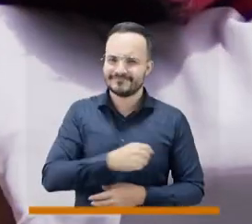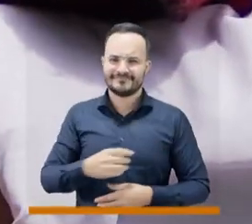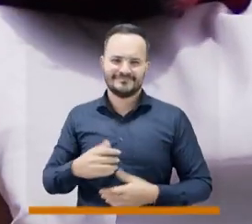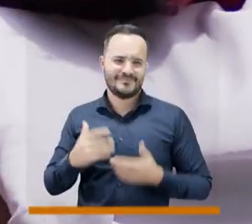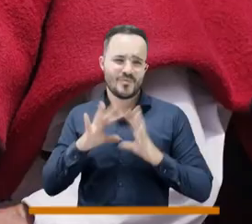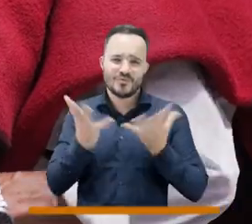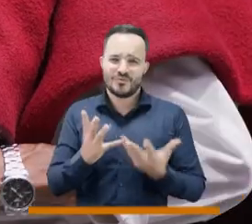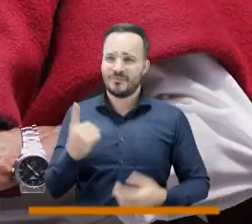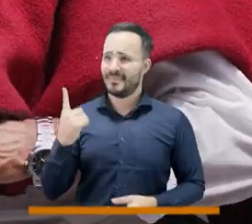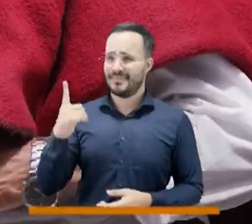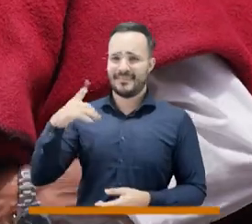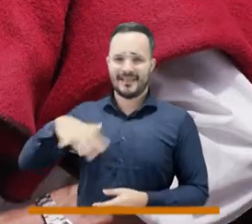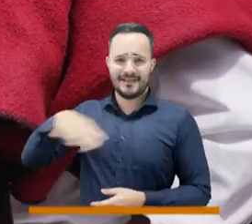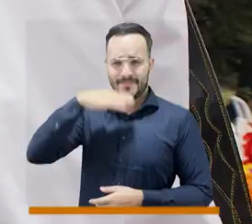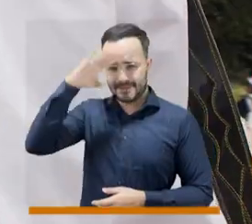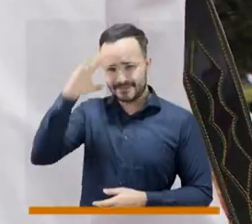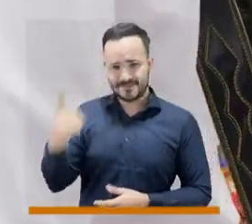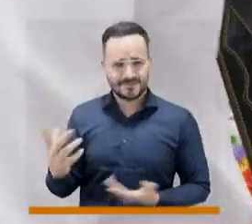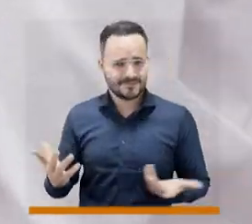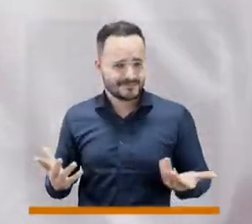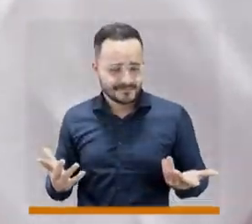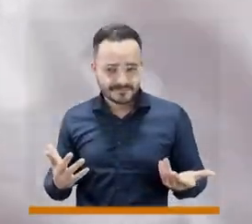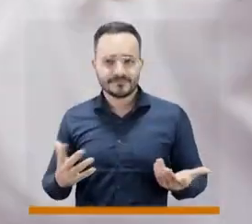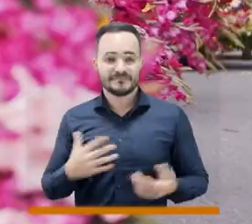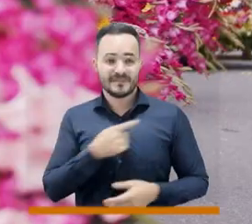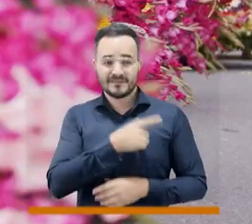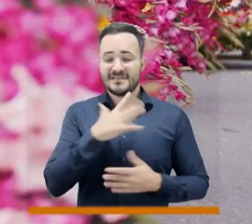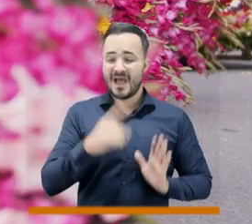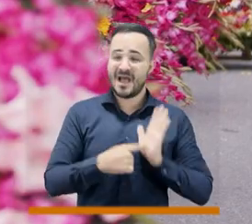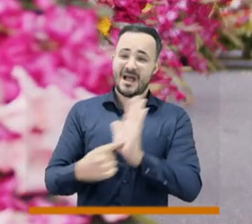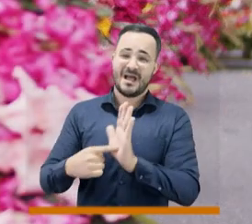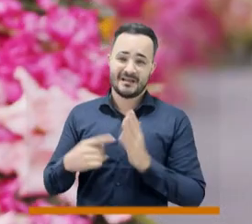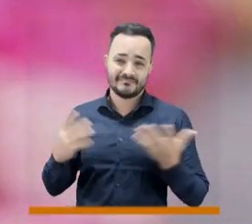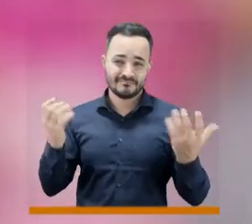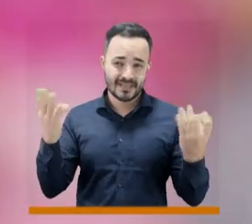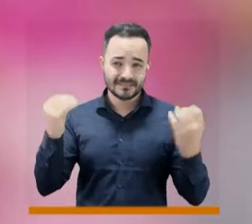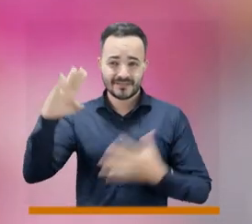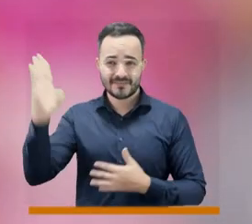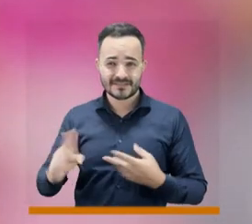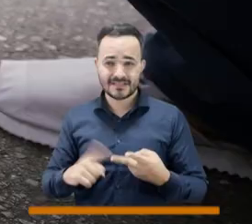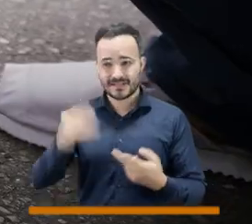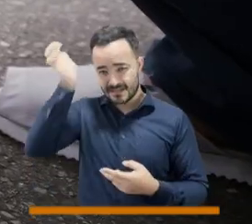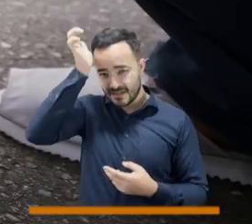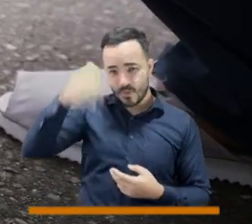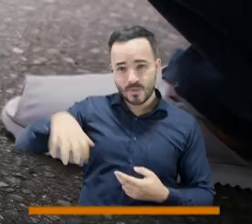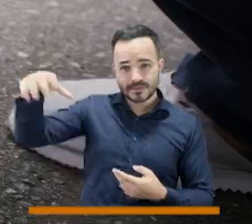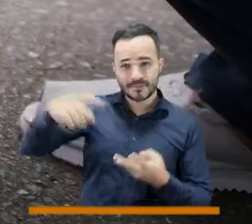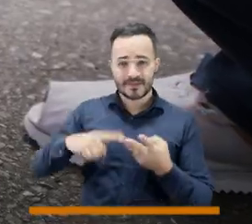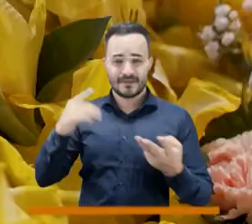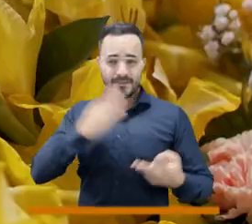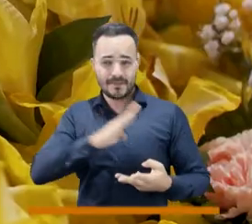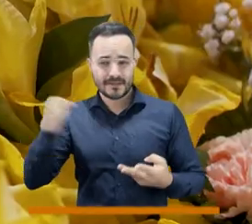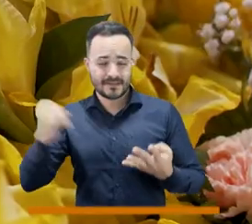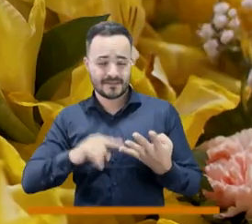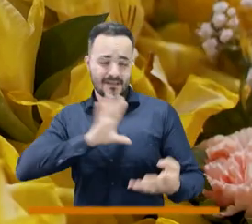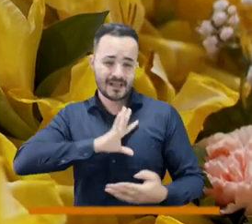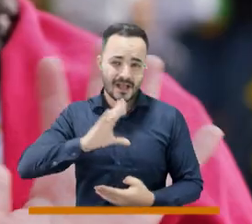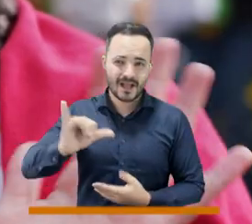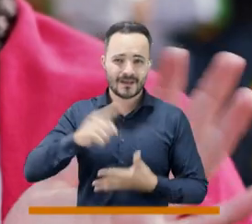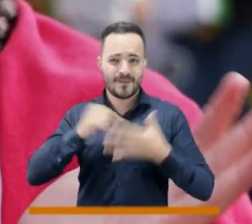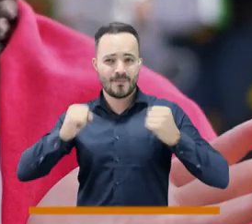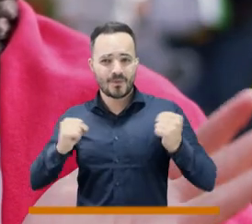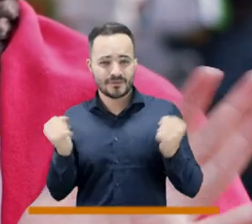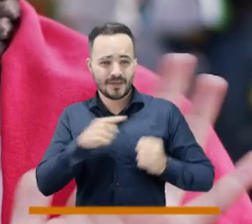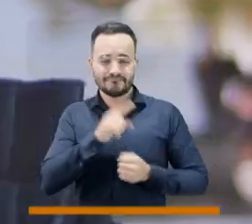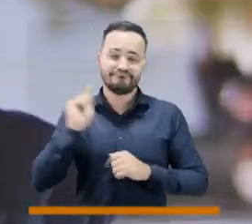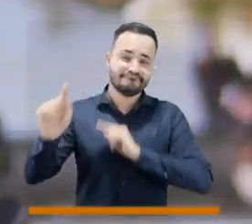silleteros. Ellos van como muestra a Río de Janeiro, a Guatapé, a Barranquilla, a Cali, a Bogotá. Desfilan por todo el